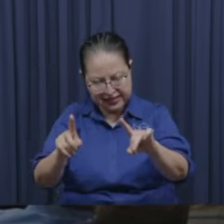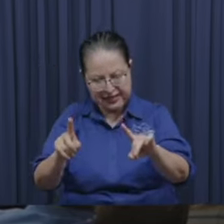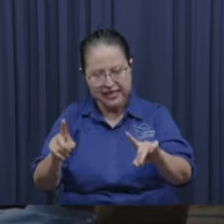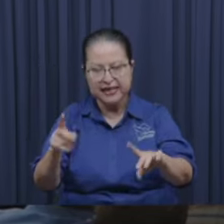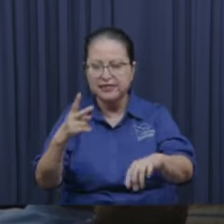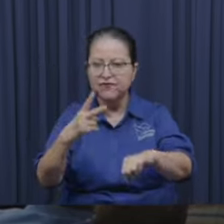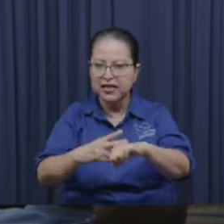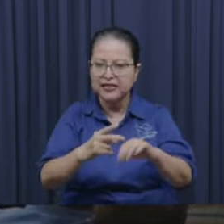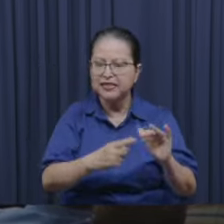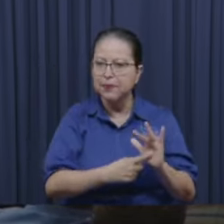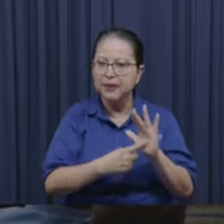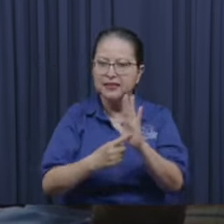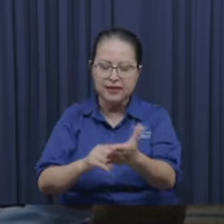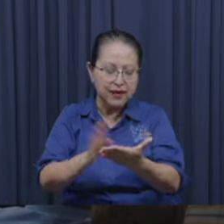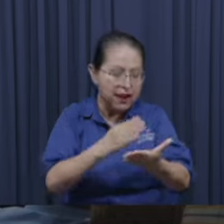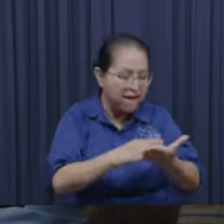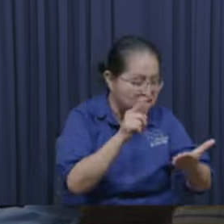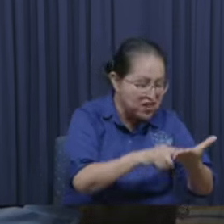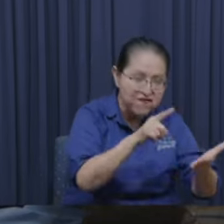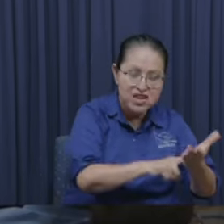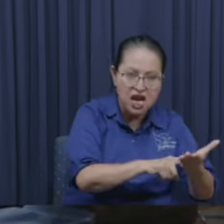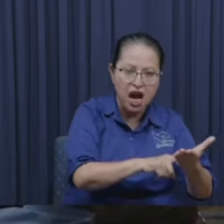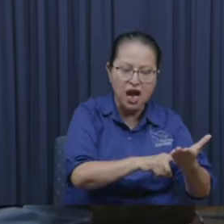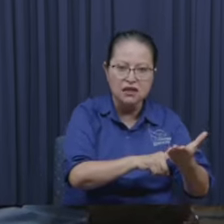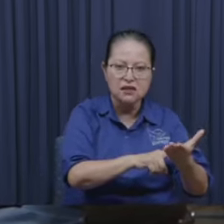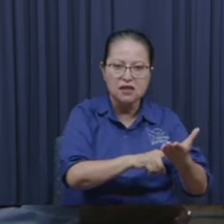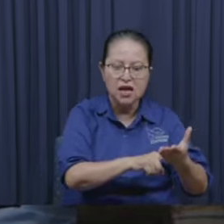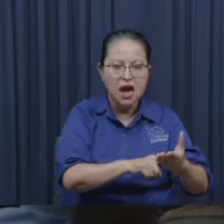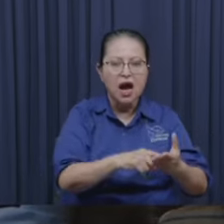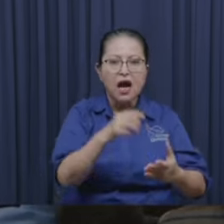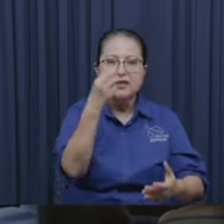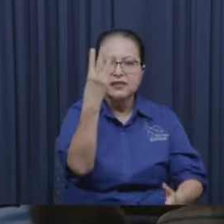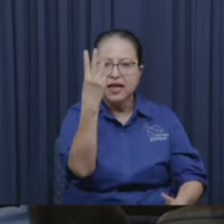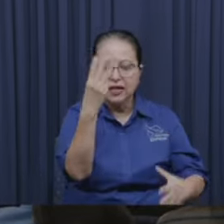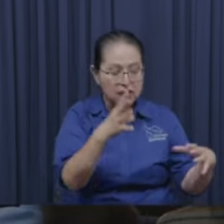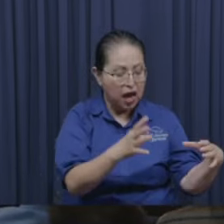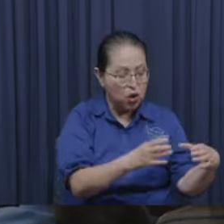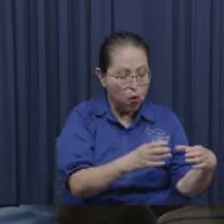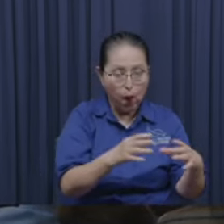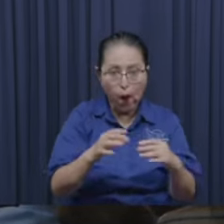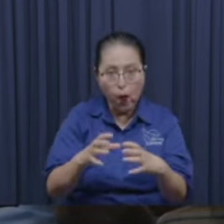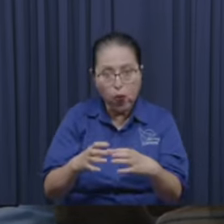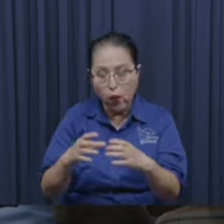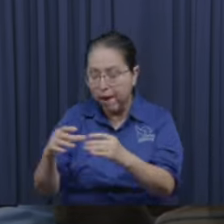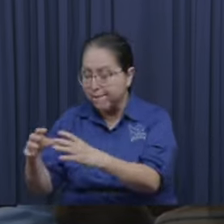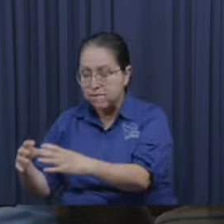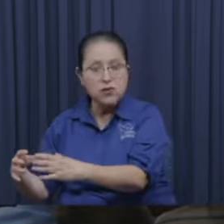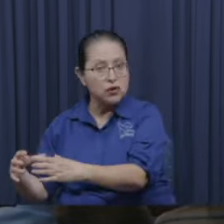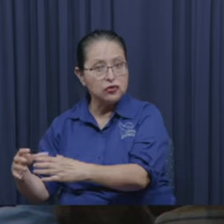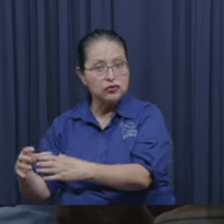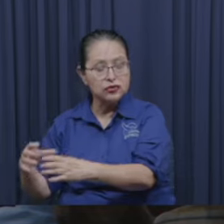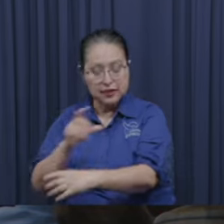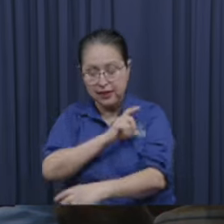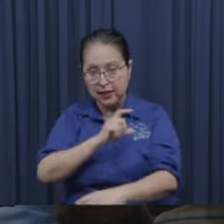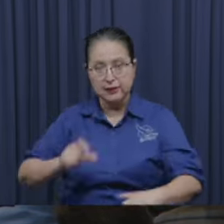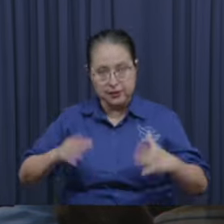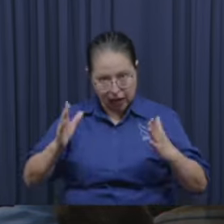tribulación Bueno quédense pues pero hay tres grupos di hay tres grupos de